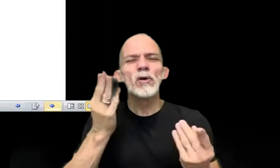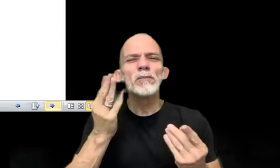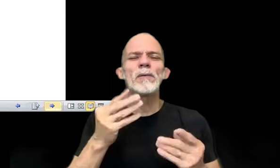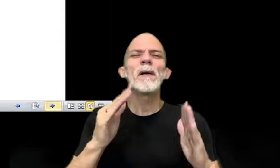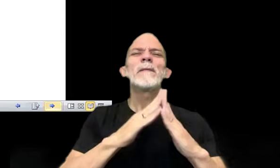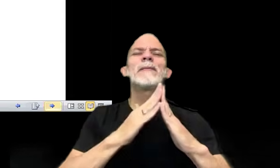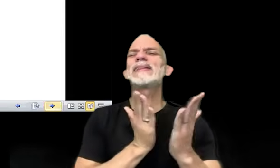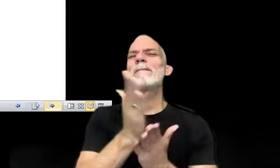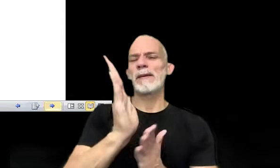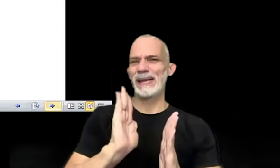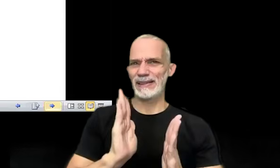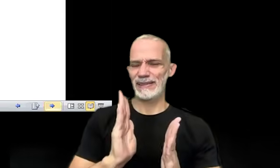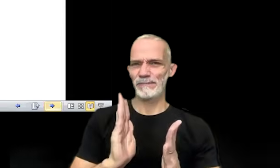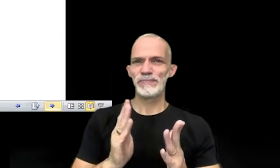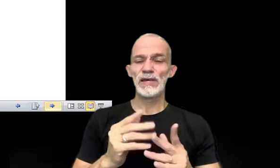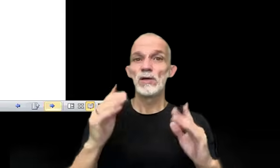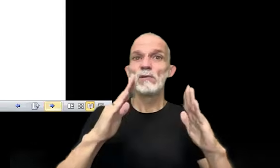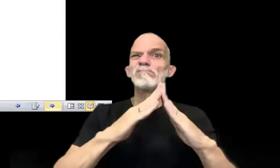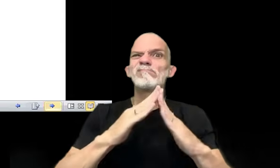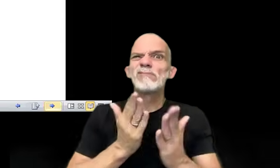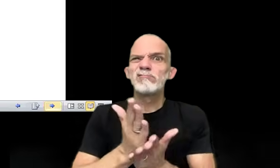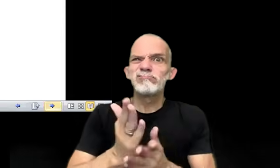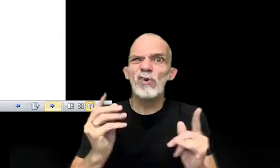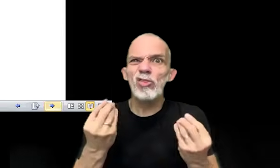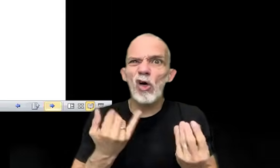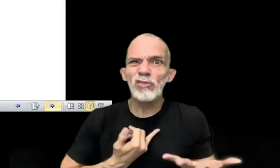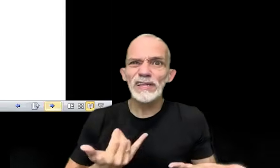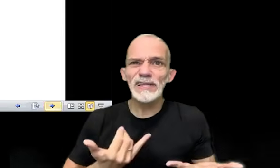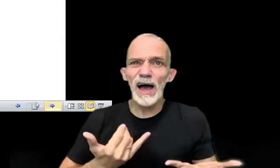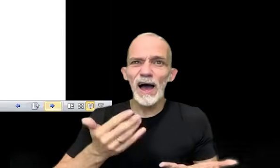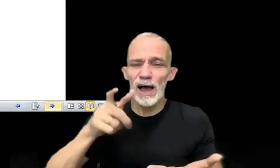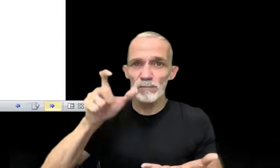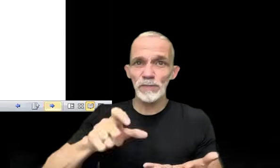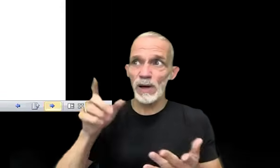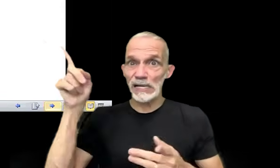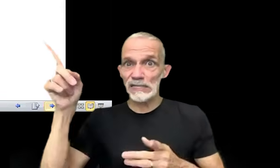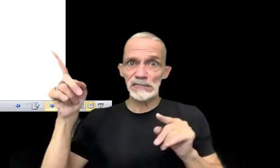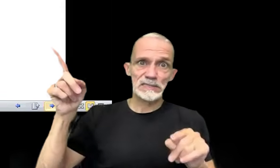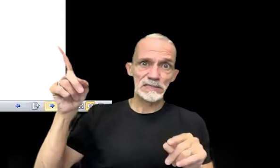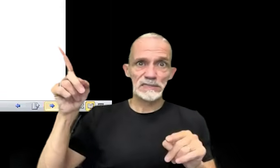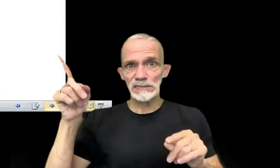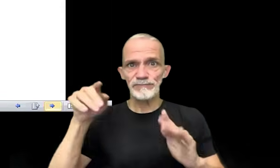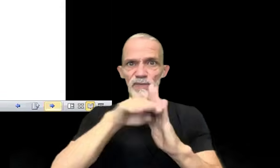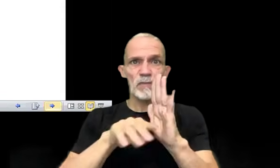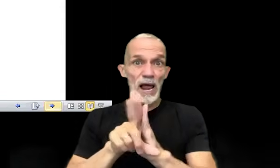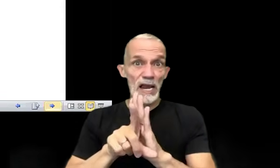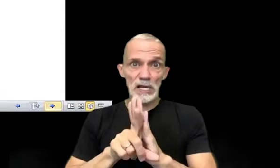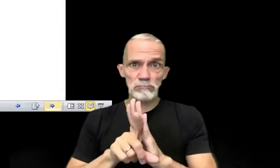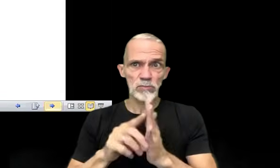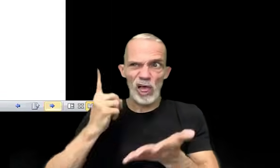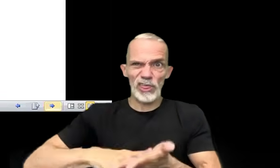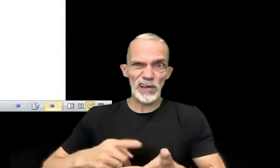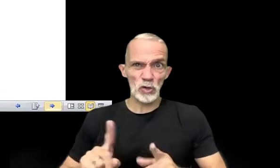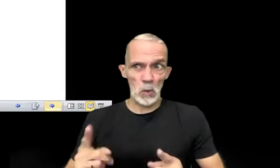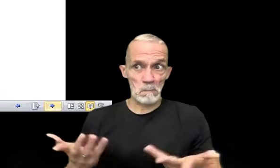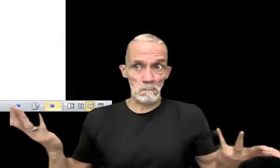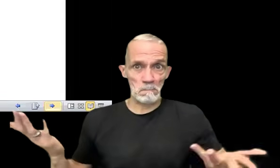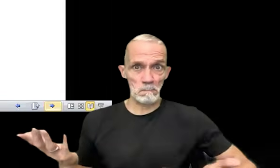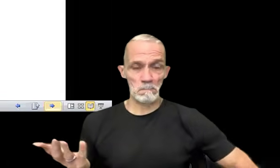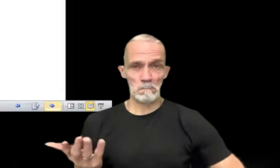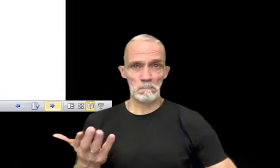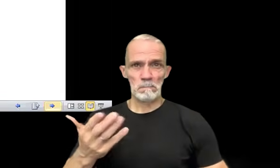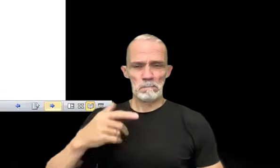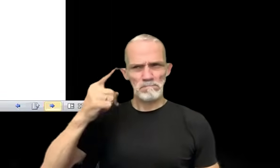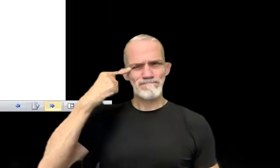permanente, perdón, no habla de casa habitación, para saber dónde tiene su vivienda permanente, no lo tenemos definido ni en la ley ni en el decreto. Porque,